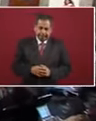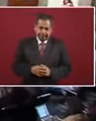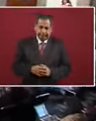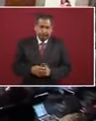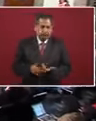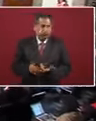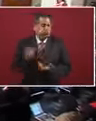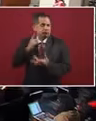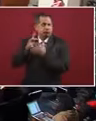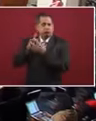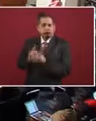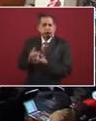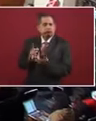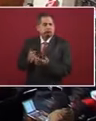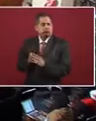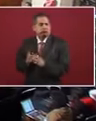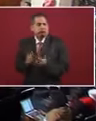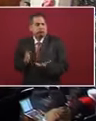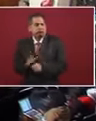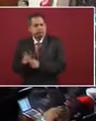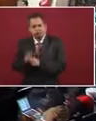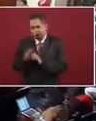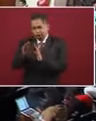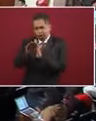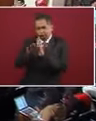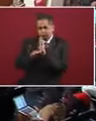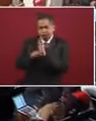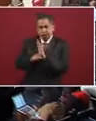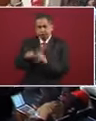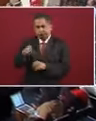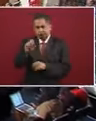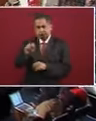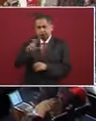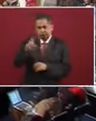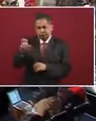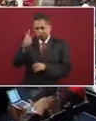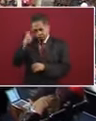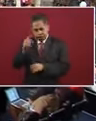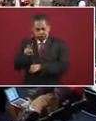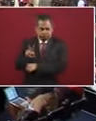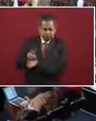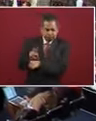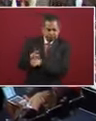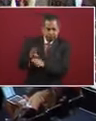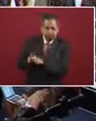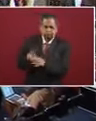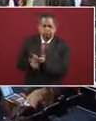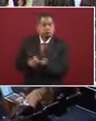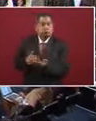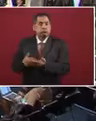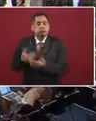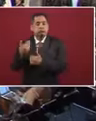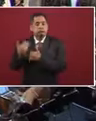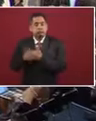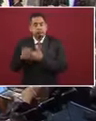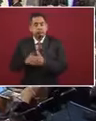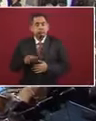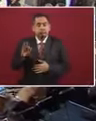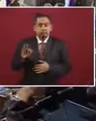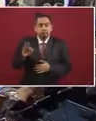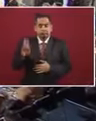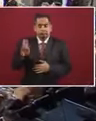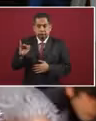políticas públicas o qué protocolos tiene la Secretaría para vigilar, ahora que viene el FBI,